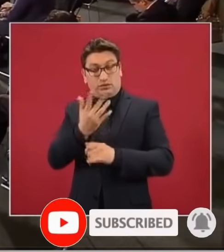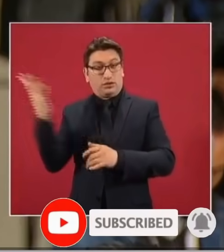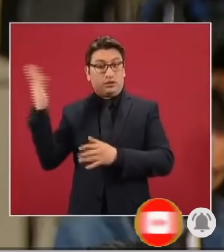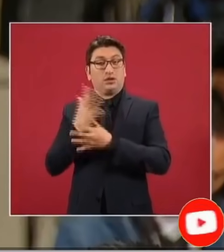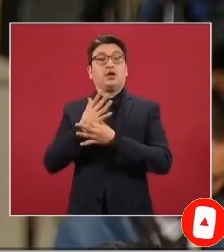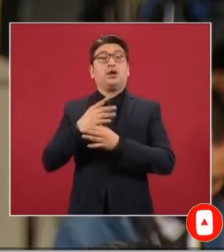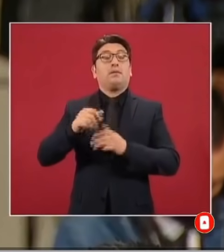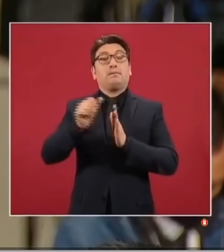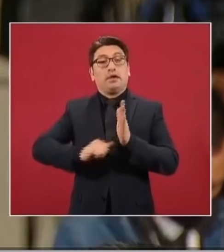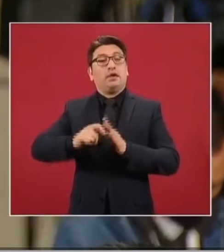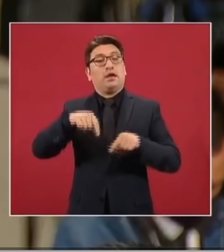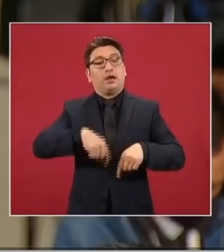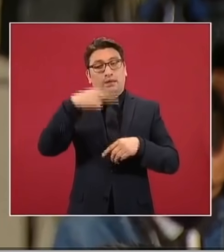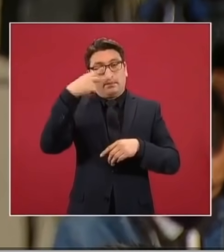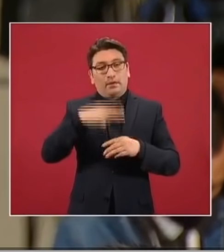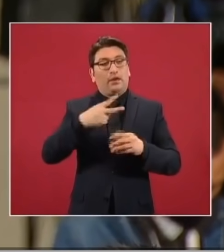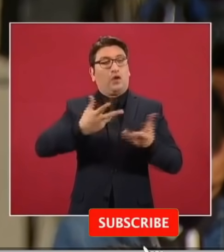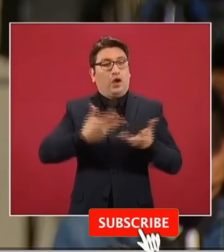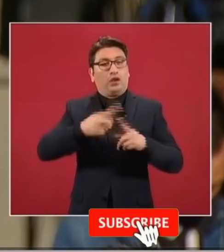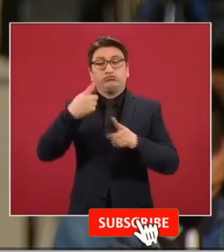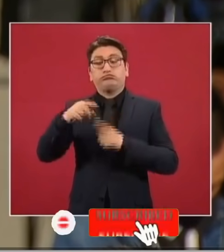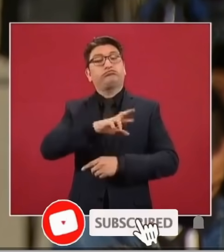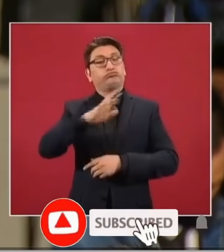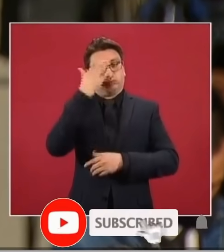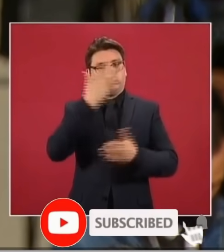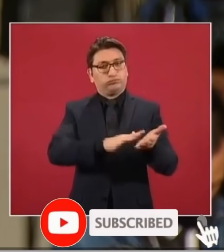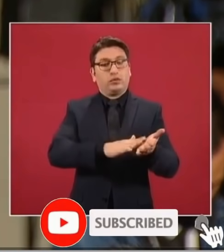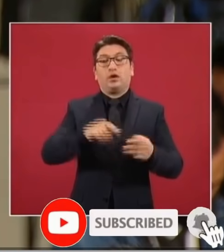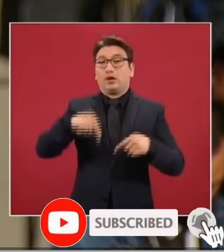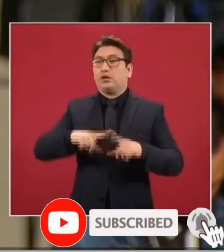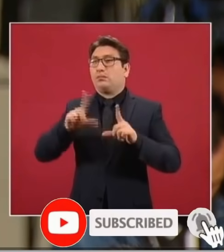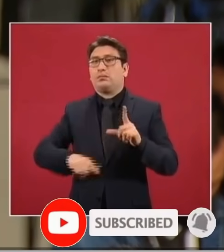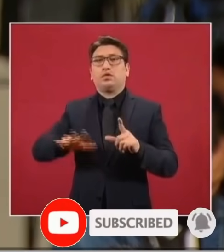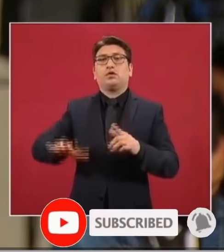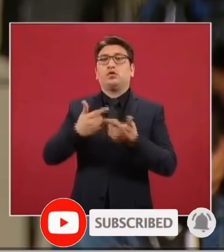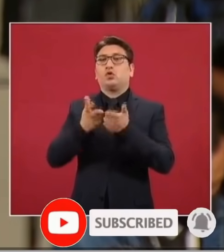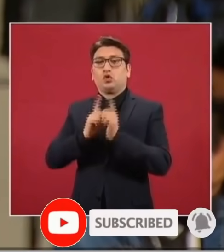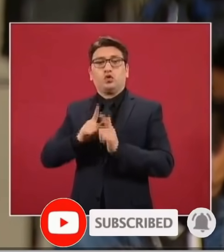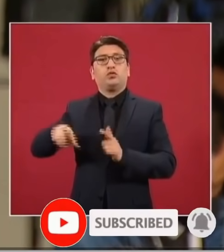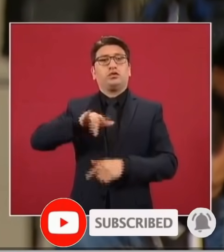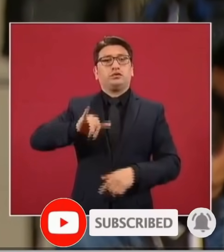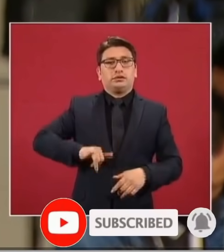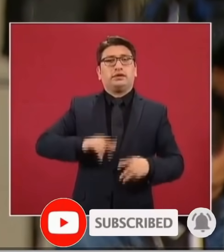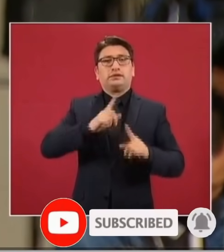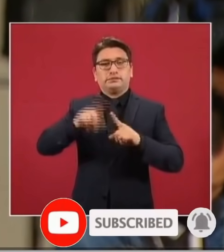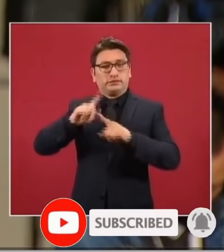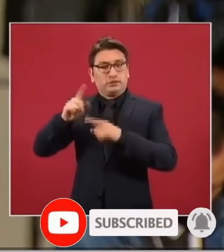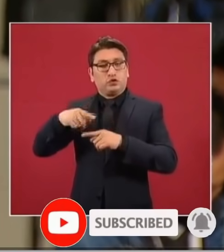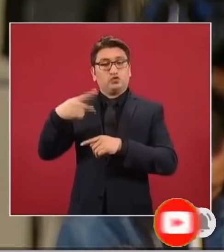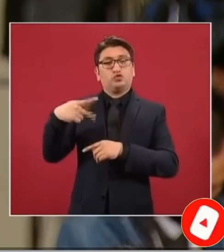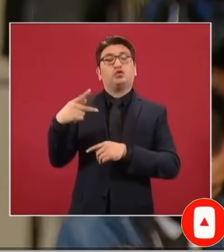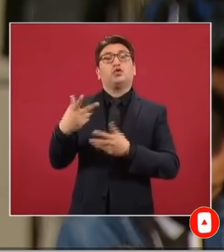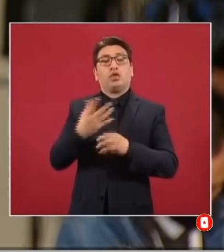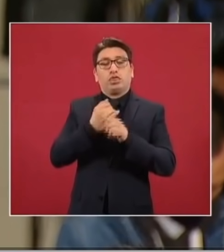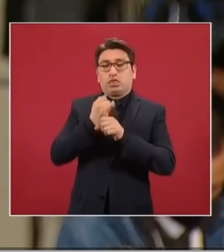llevan meses reconociendo las acciones tomadas en México, aquí en nuestro país parece que grupos de intereses creados invierten este tipo